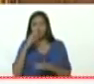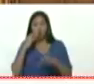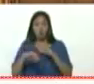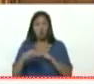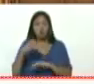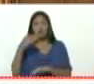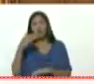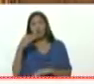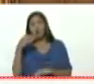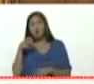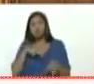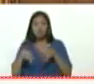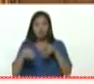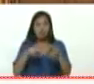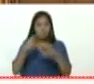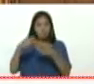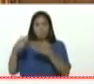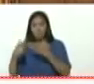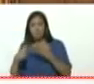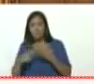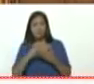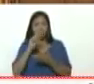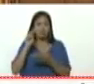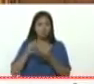El Nacional, El Universal,